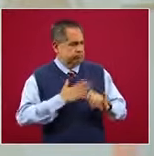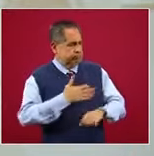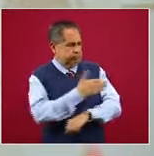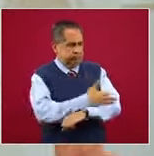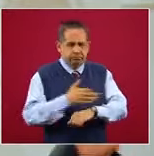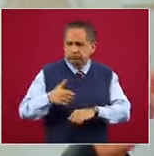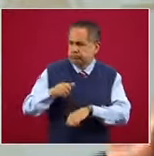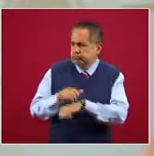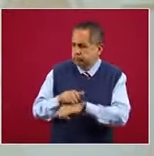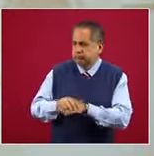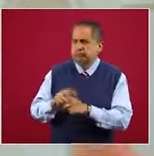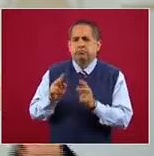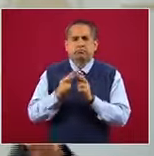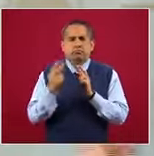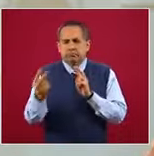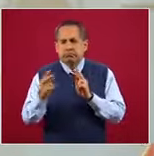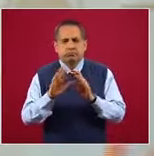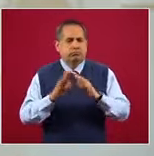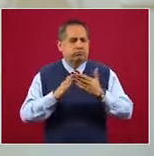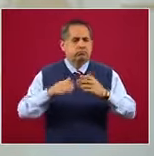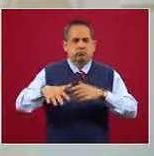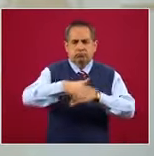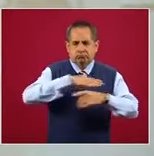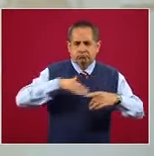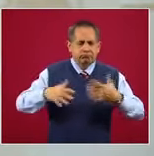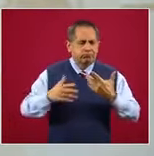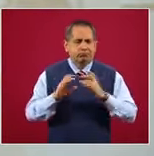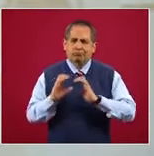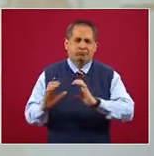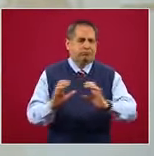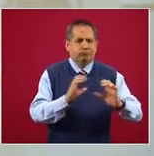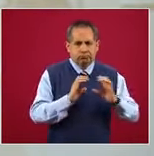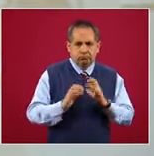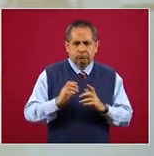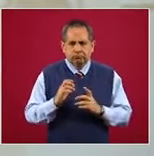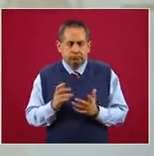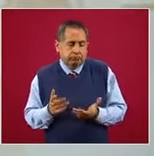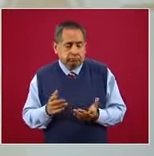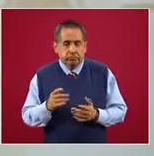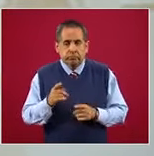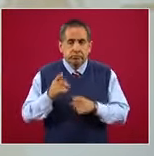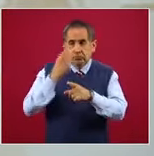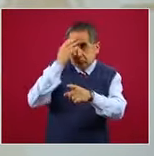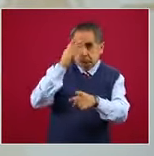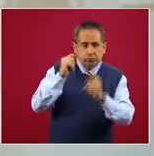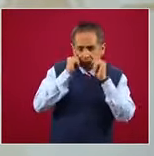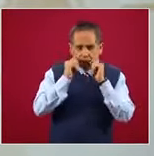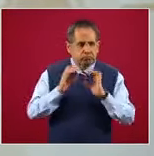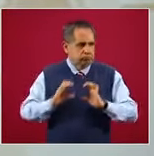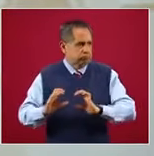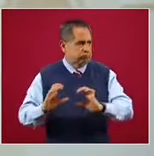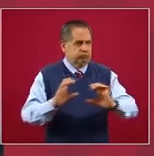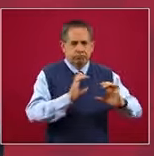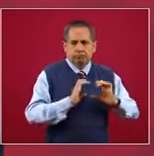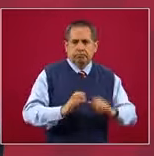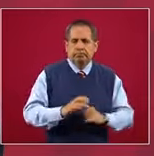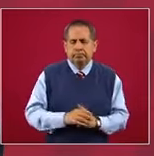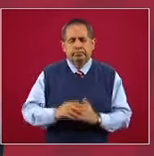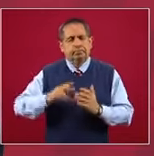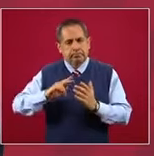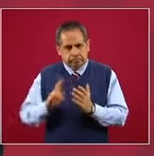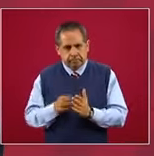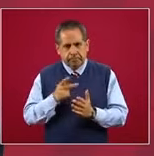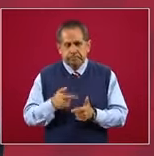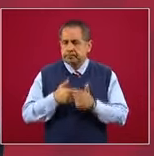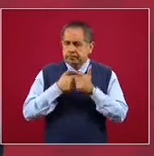sus amigos, sus vecinos, su comunidad, conozca o no a las personas. Insistimos y